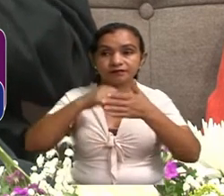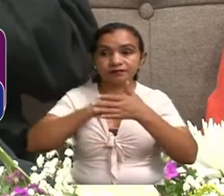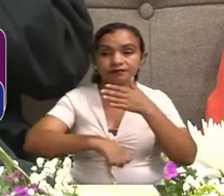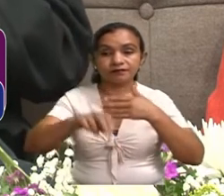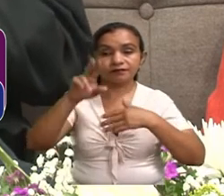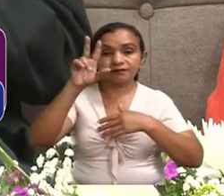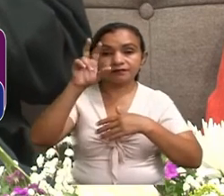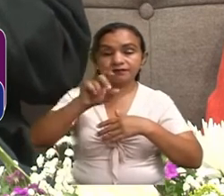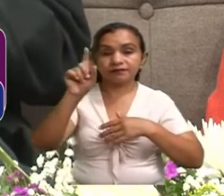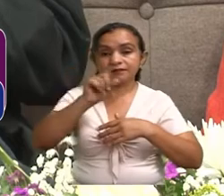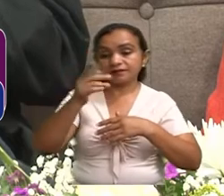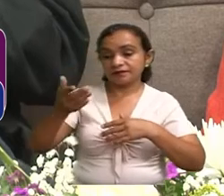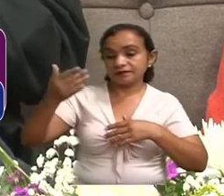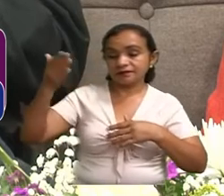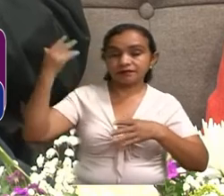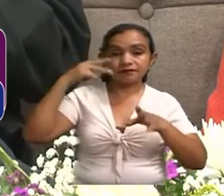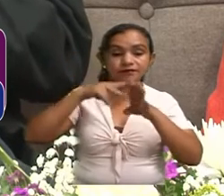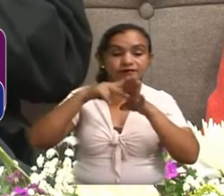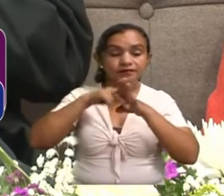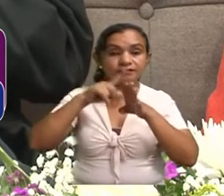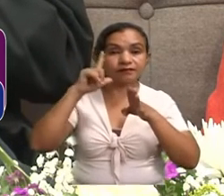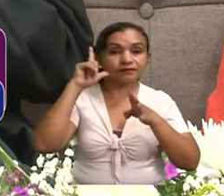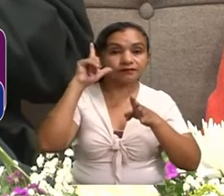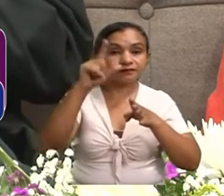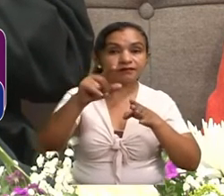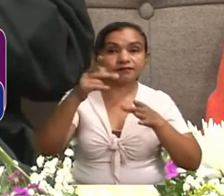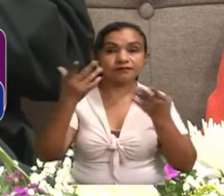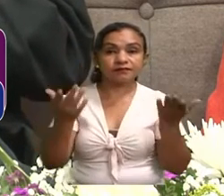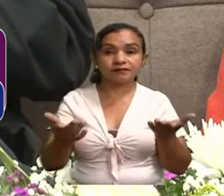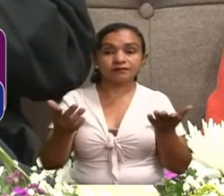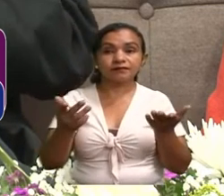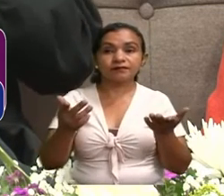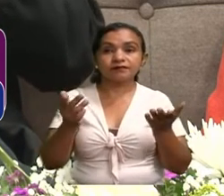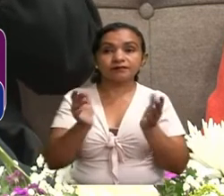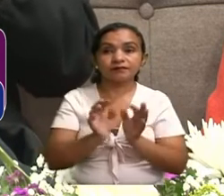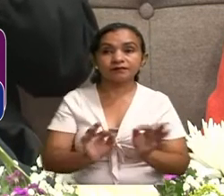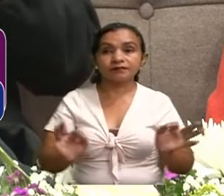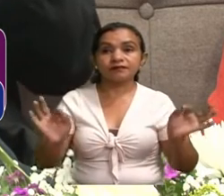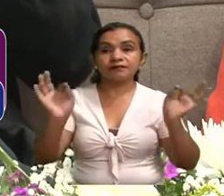a nadie atrás en las zonas rurales. Es un tema el desafío es muy de